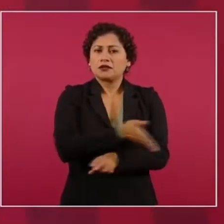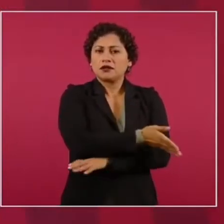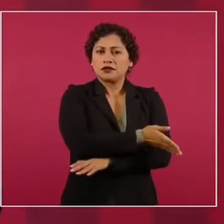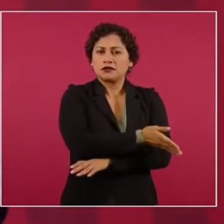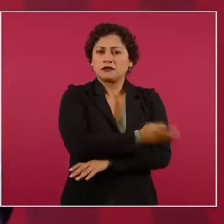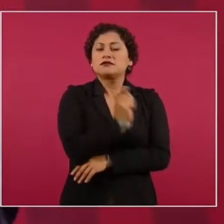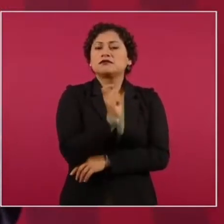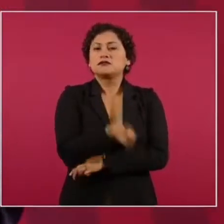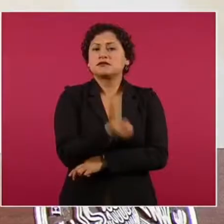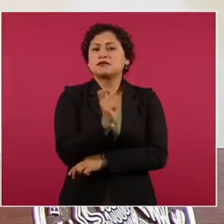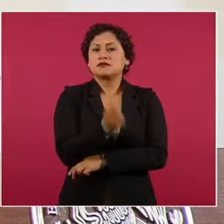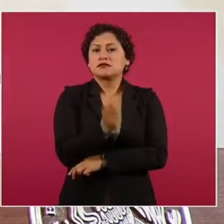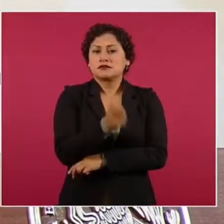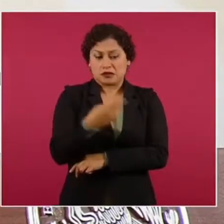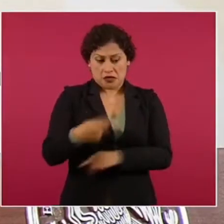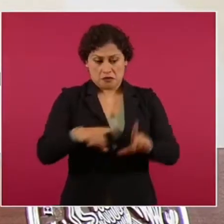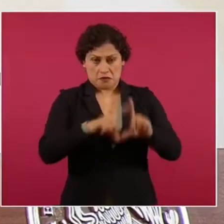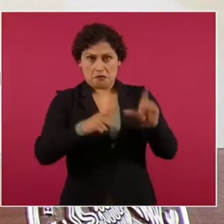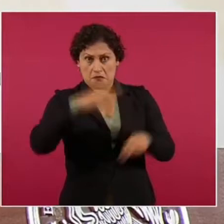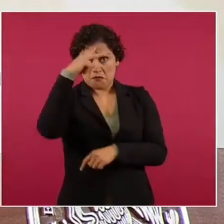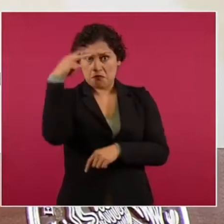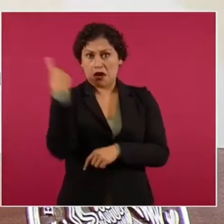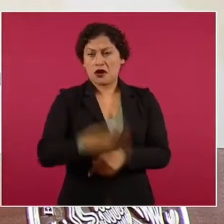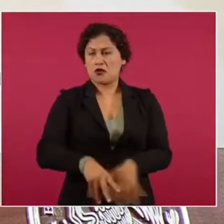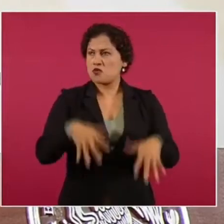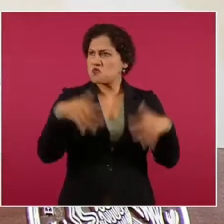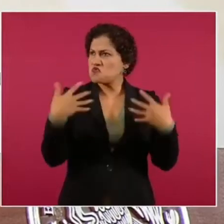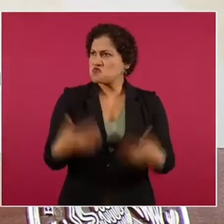ha sido saqueado nuestro país.